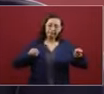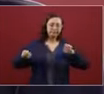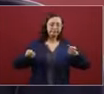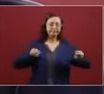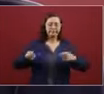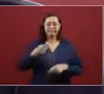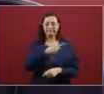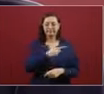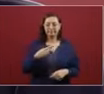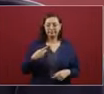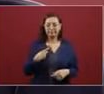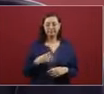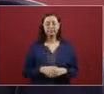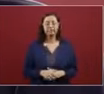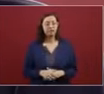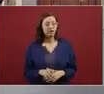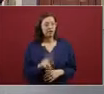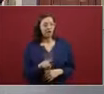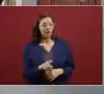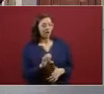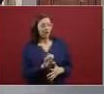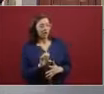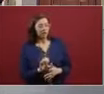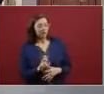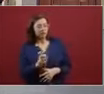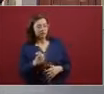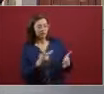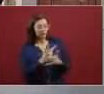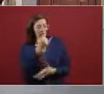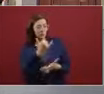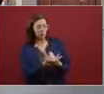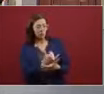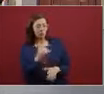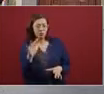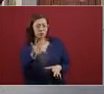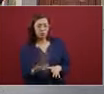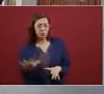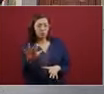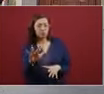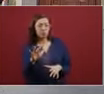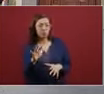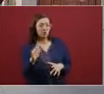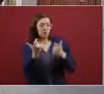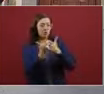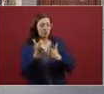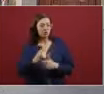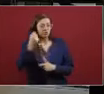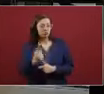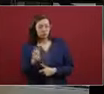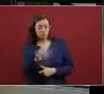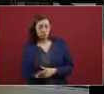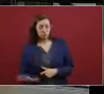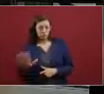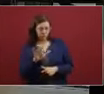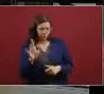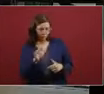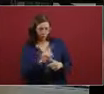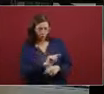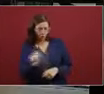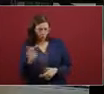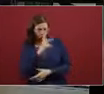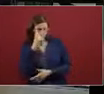Y con eso quedarían prácticamente fuera el proyecto de las zonas económicas del sureste que tenía contemplado.